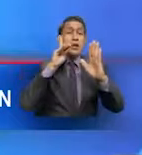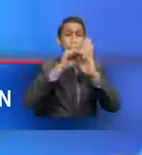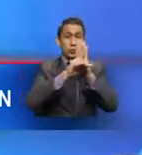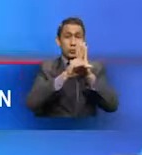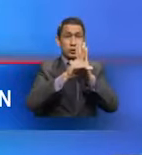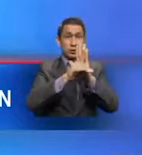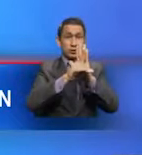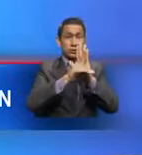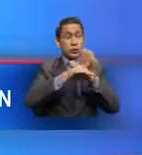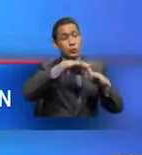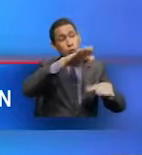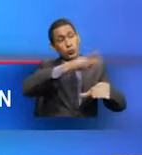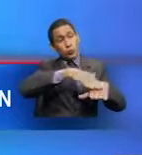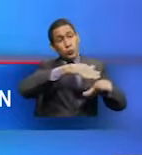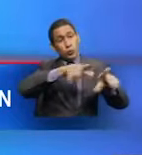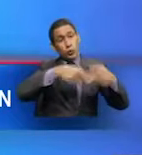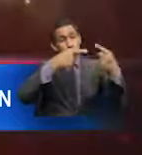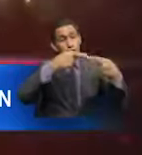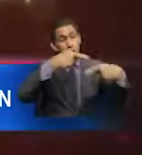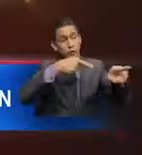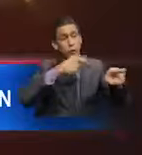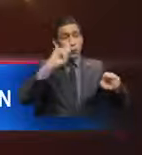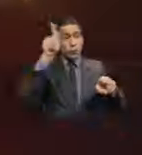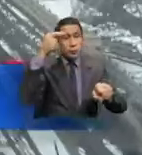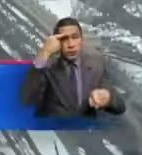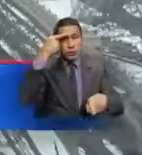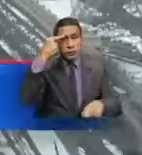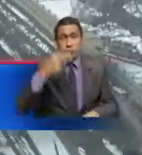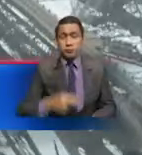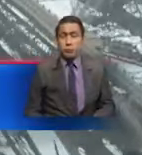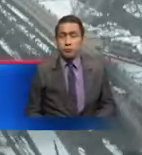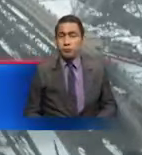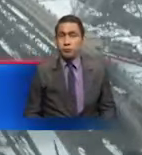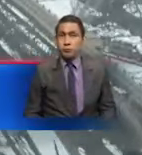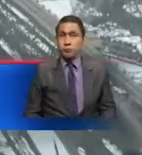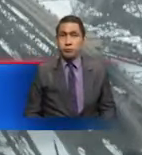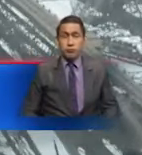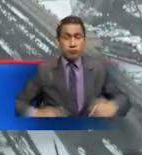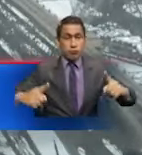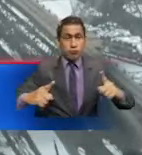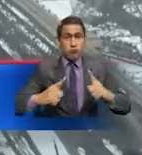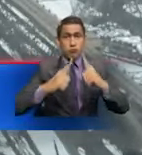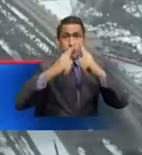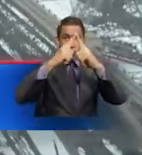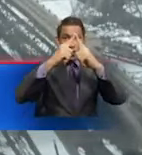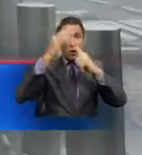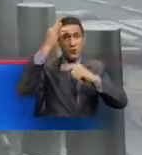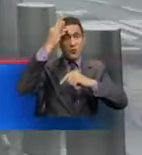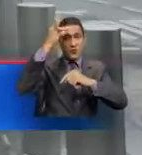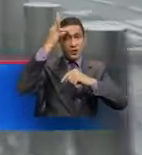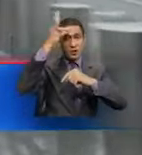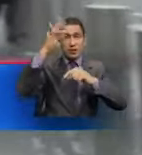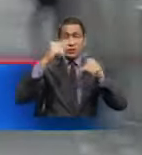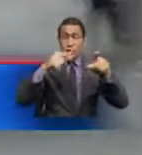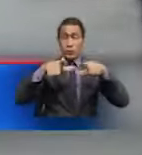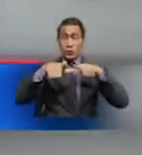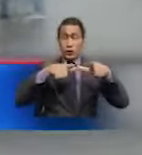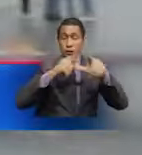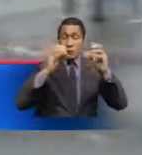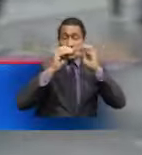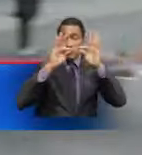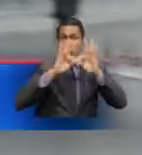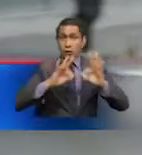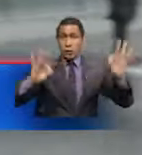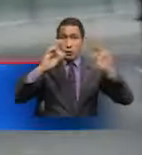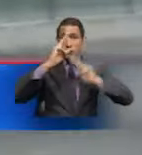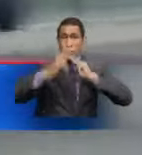violaciones de los acuerdos suscritos con Nicolás Maduro. La Torre Eiffel, una de las principales atracciones turísticas del mundo, permanecerá